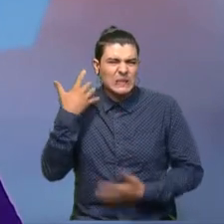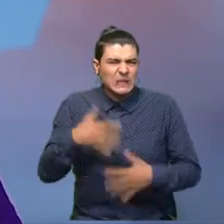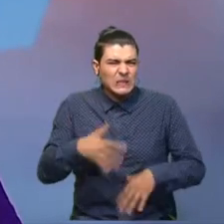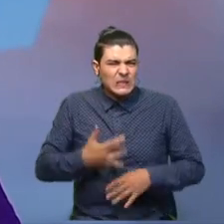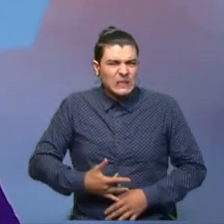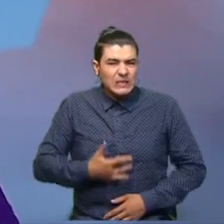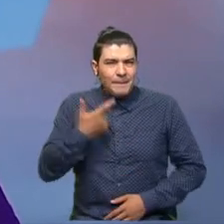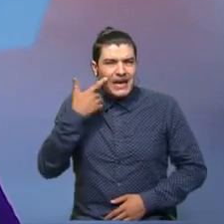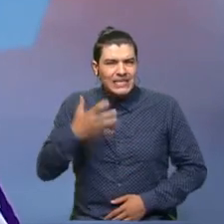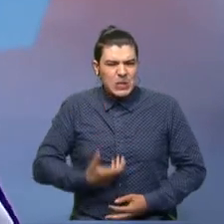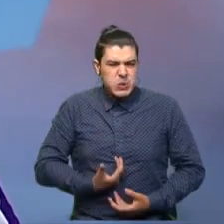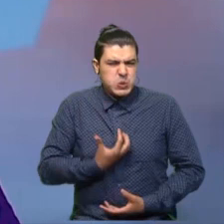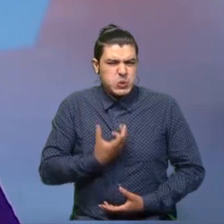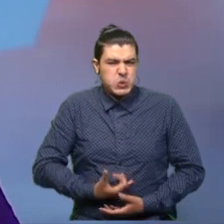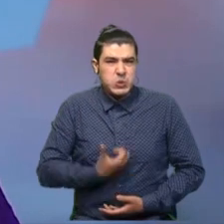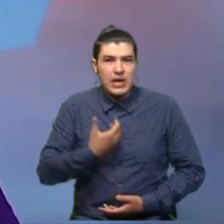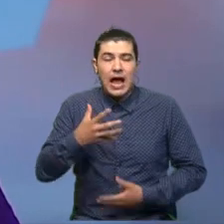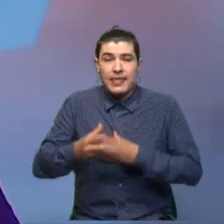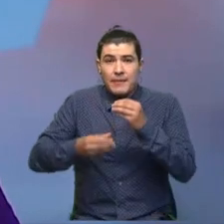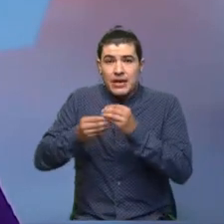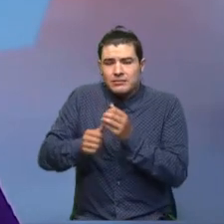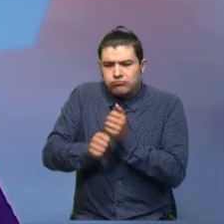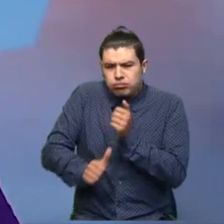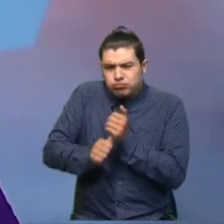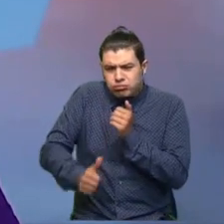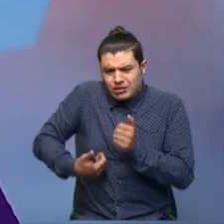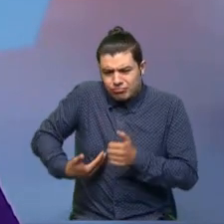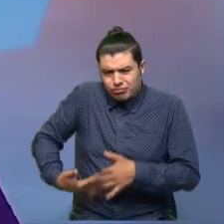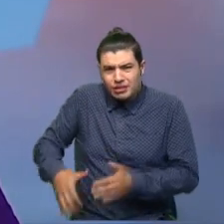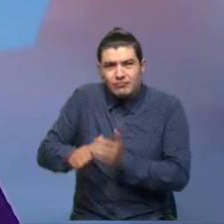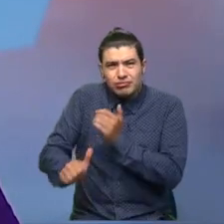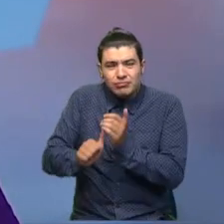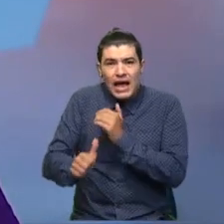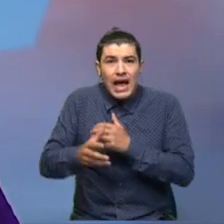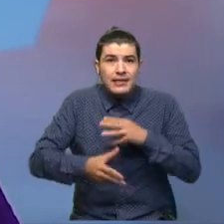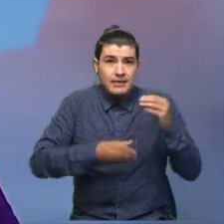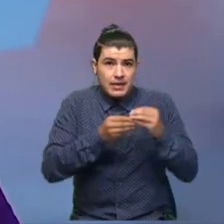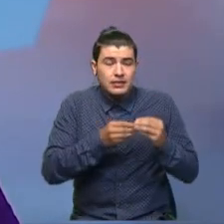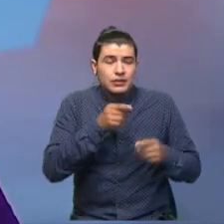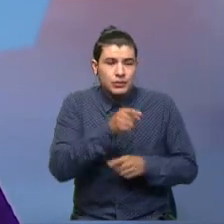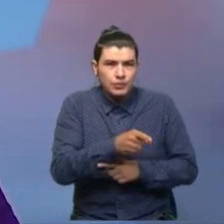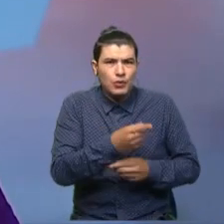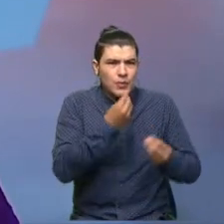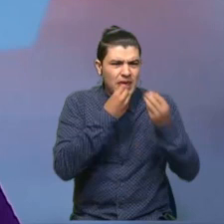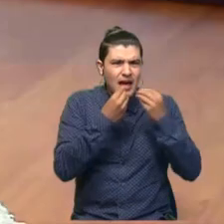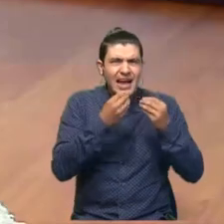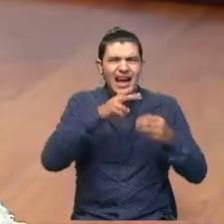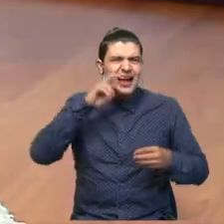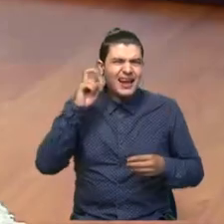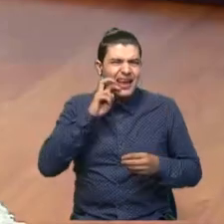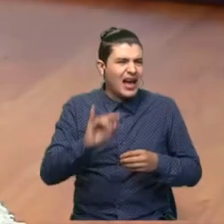distensión abdominal postprandial, es decir, gases, más que todo después de los alimentos ricos en carbohidratos, y